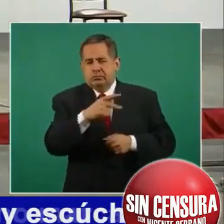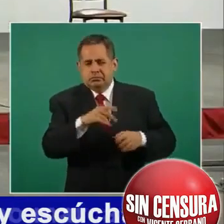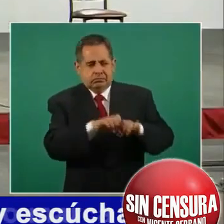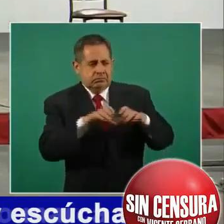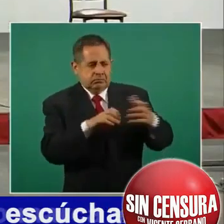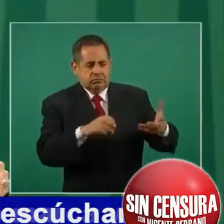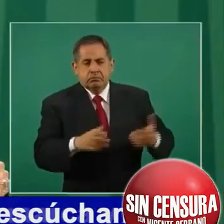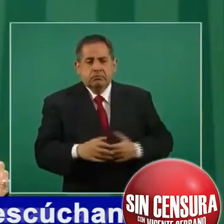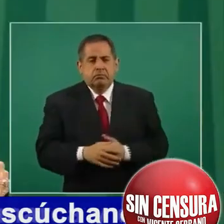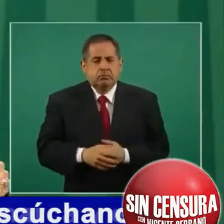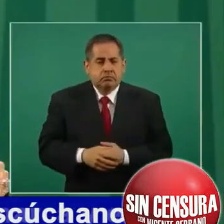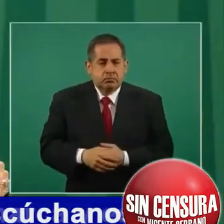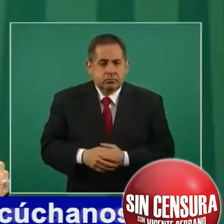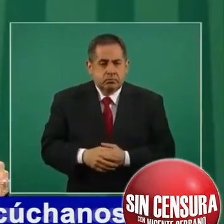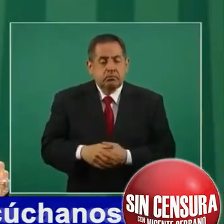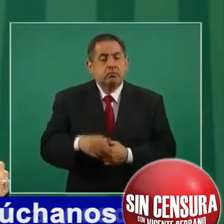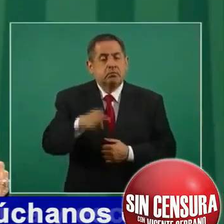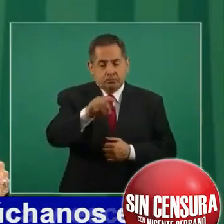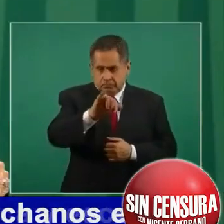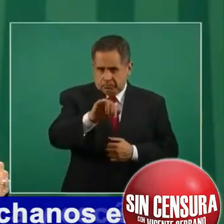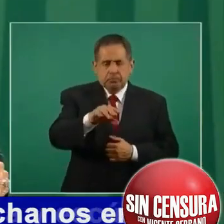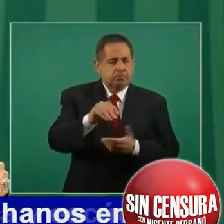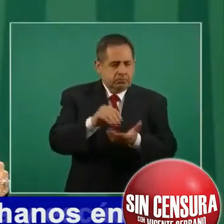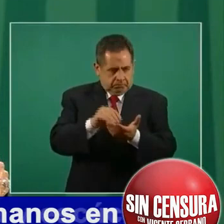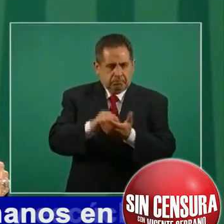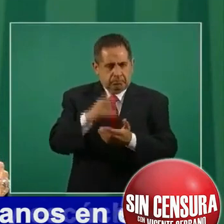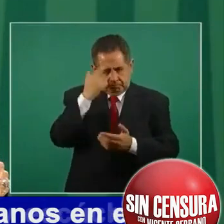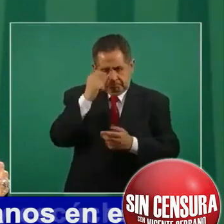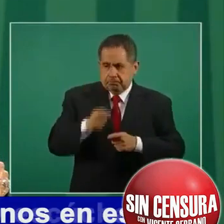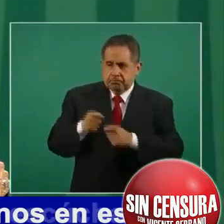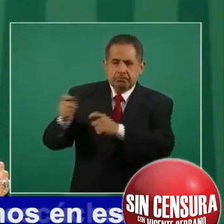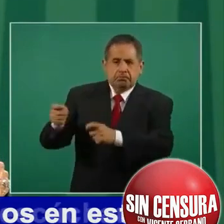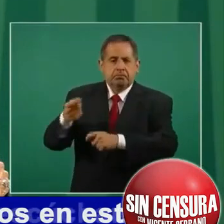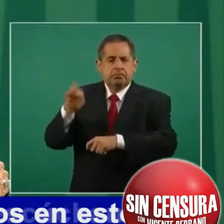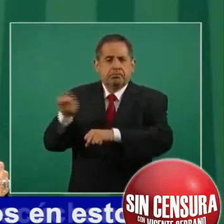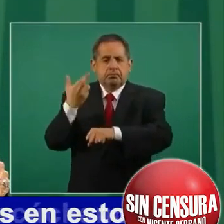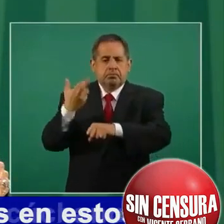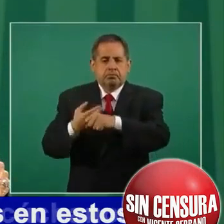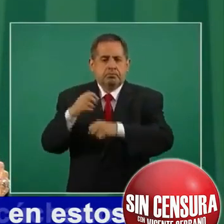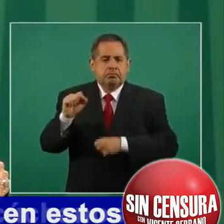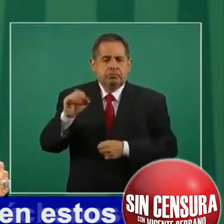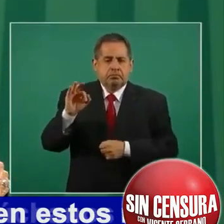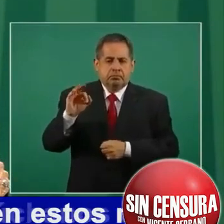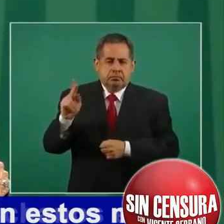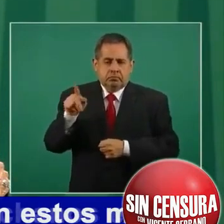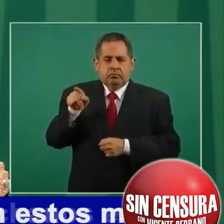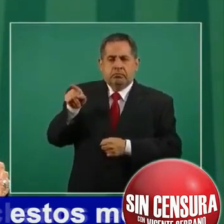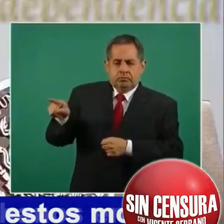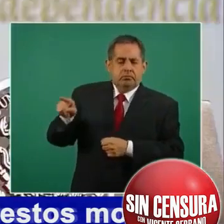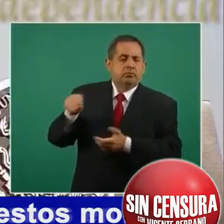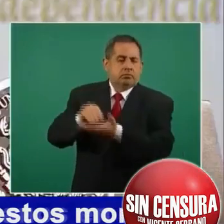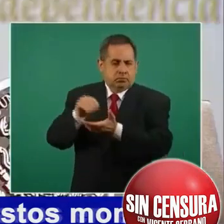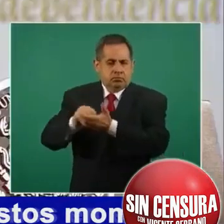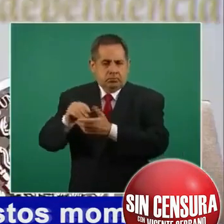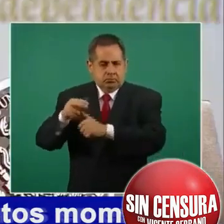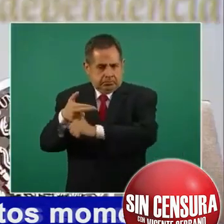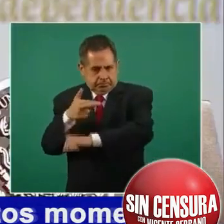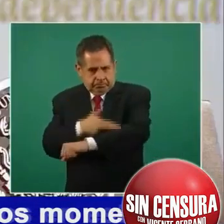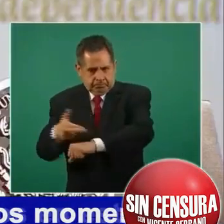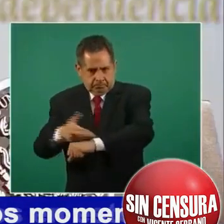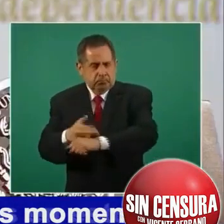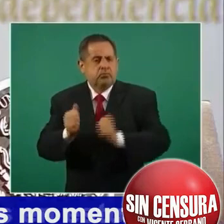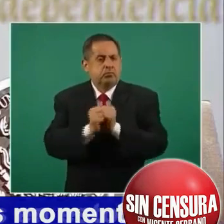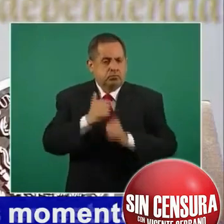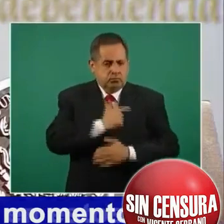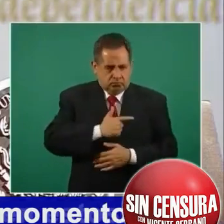Efectivamente está en su cancha ahorita de la secretaria de la Función Pública, y con mucho gusto